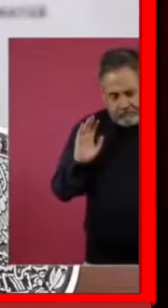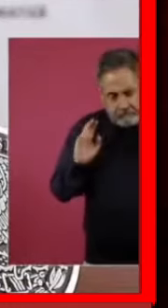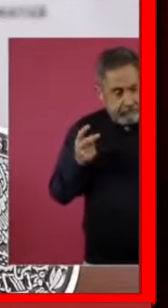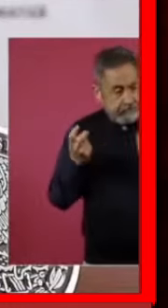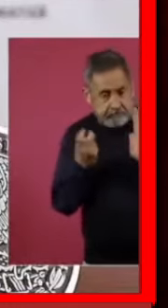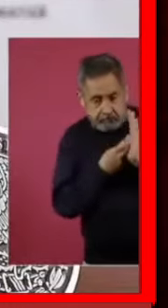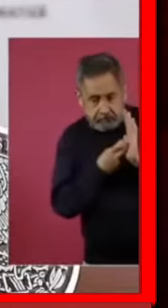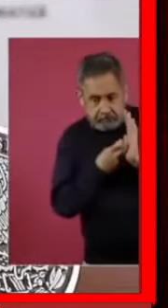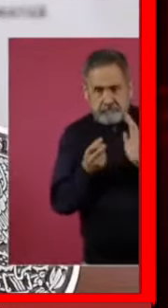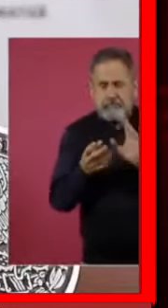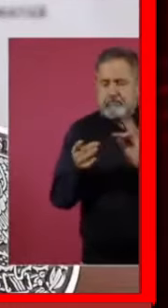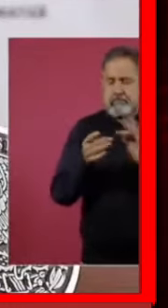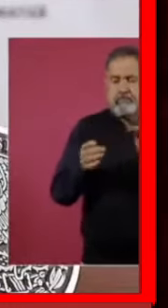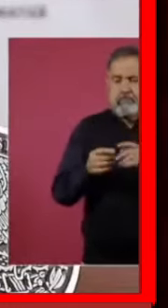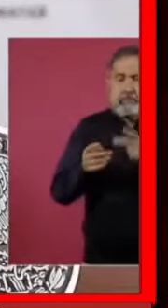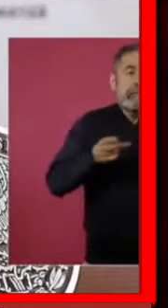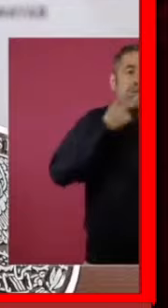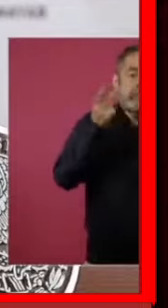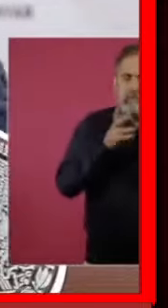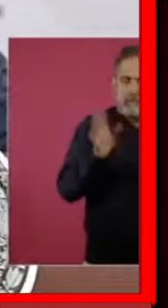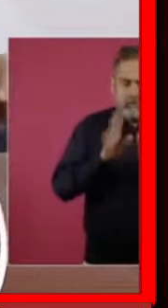es eh